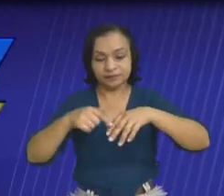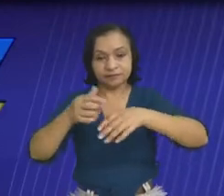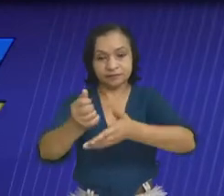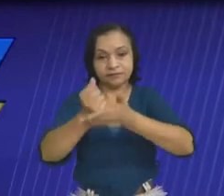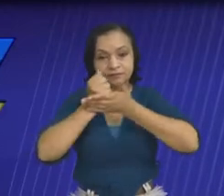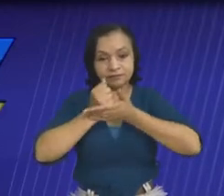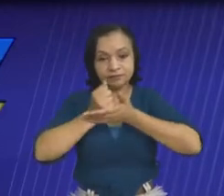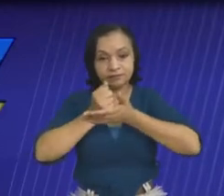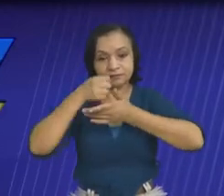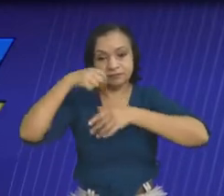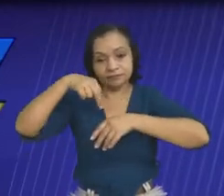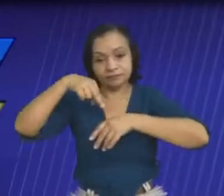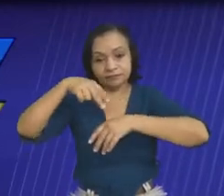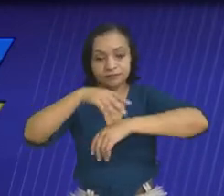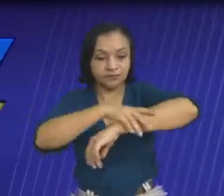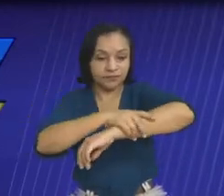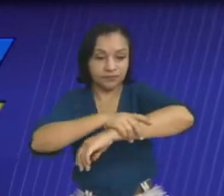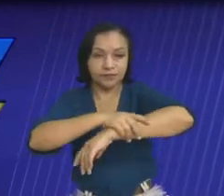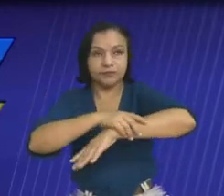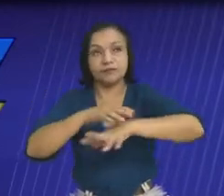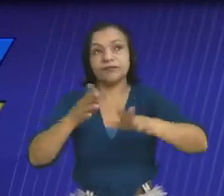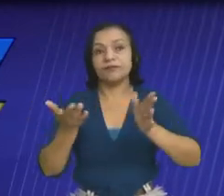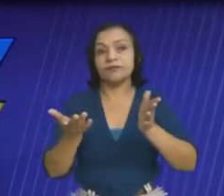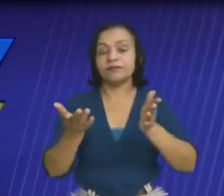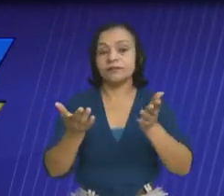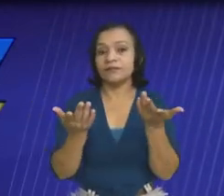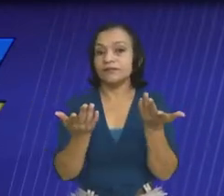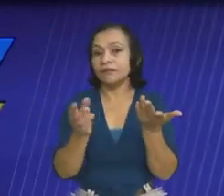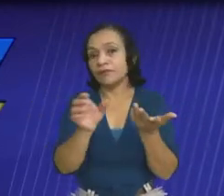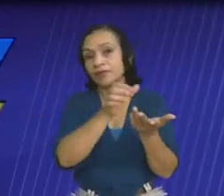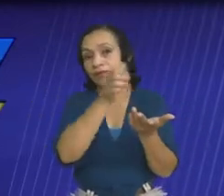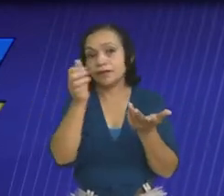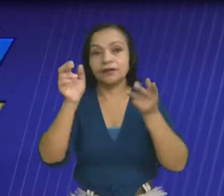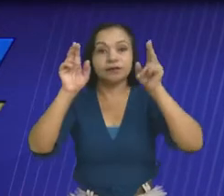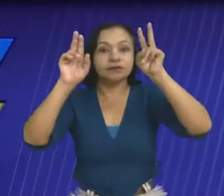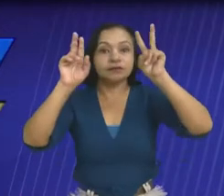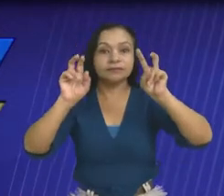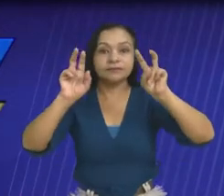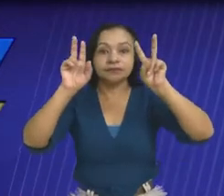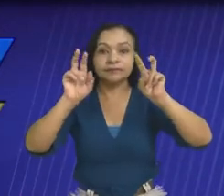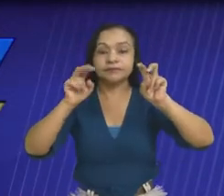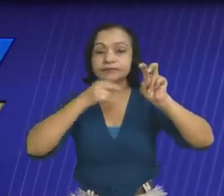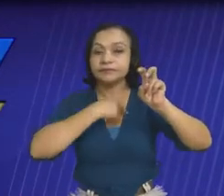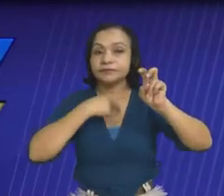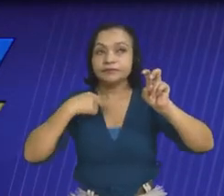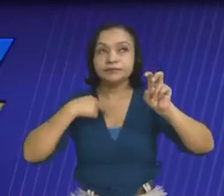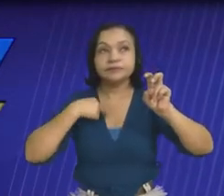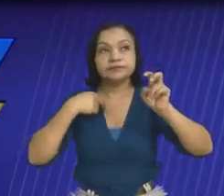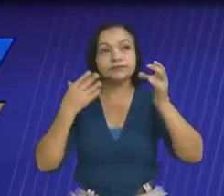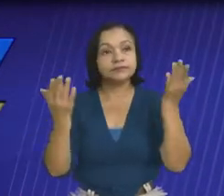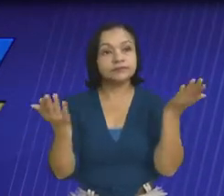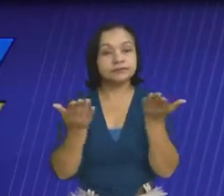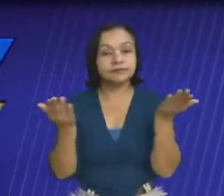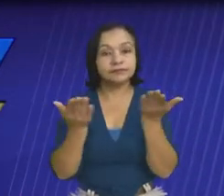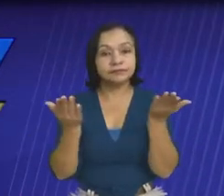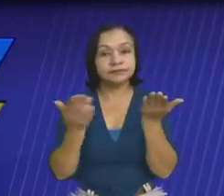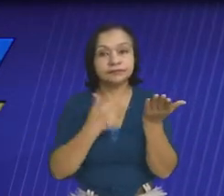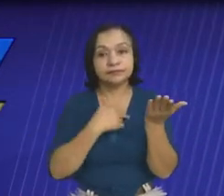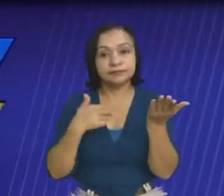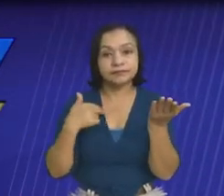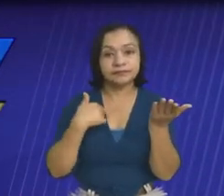a reincorporarte a tu vida diaria. Pero también existen otros aspectos que se trabajan acá en el aspecto diagnóstico. También